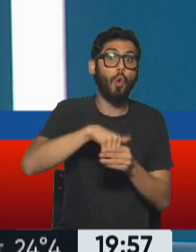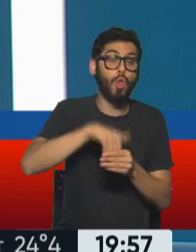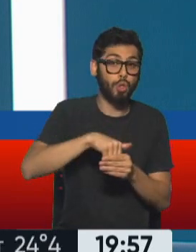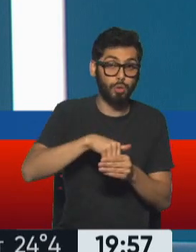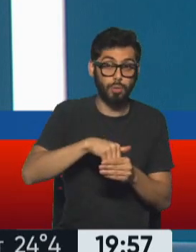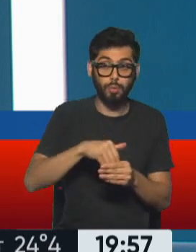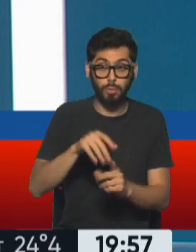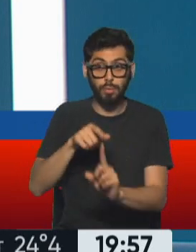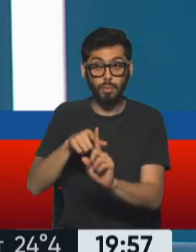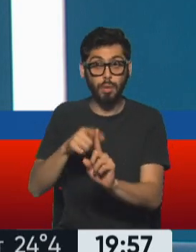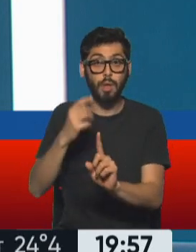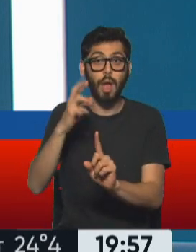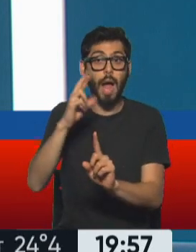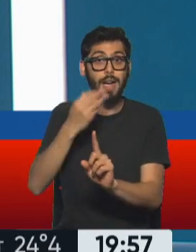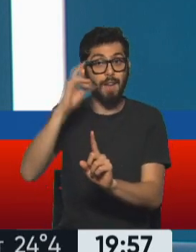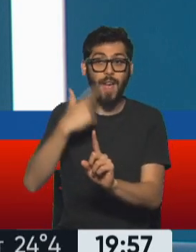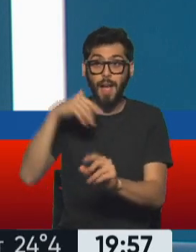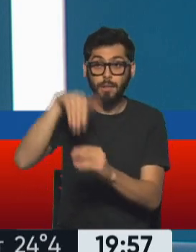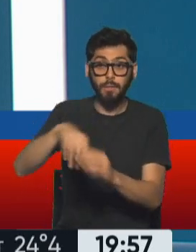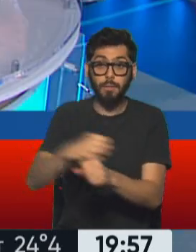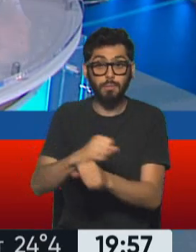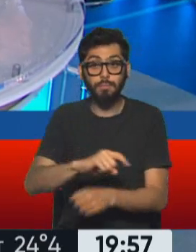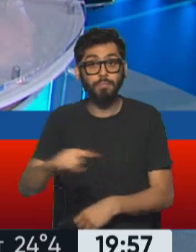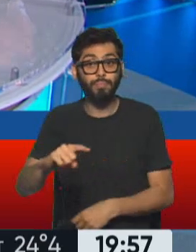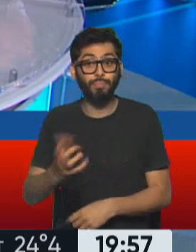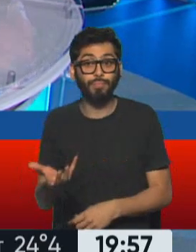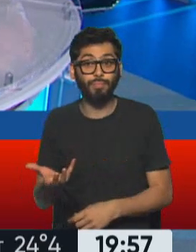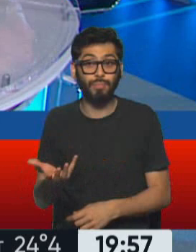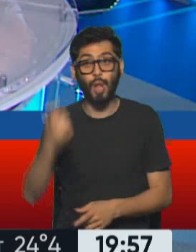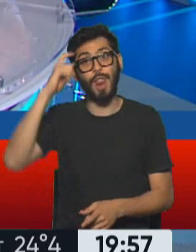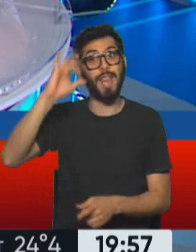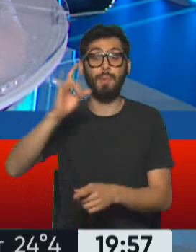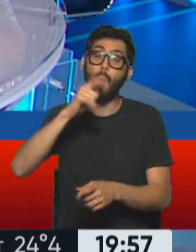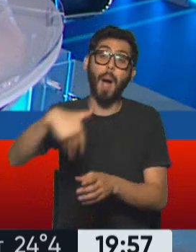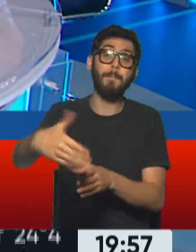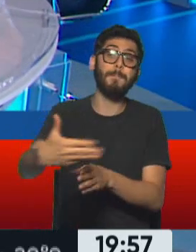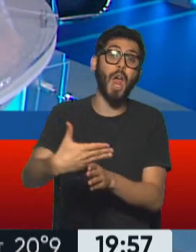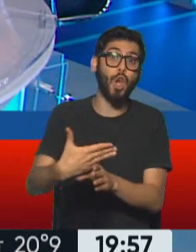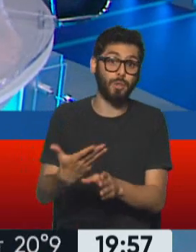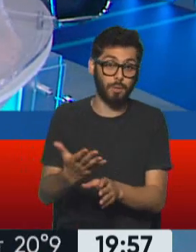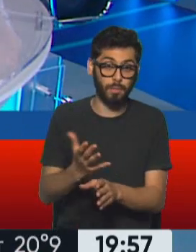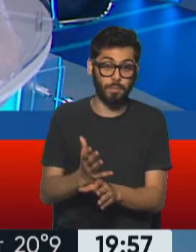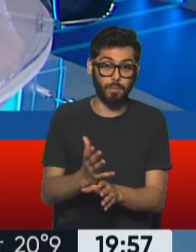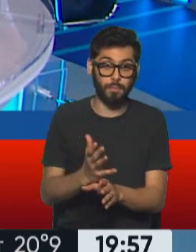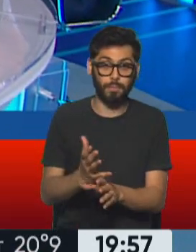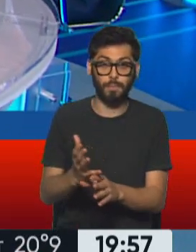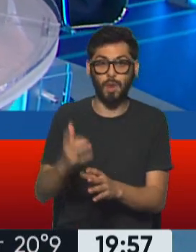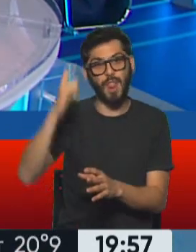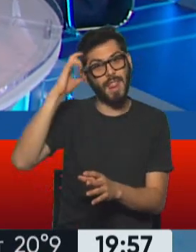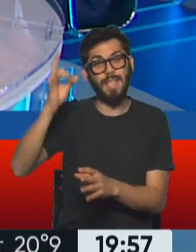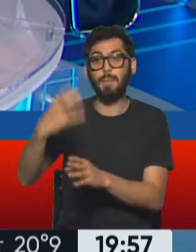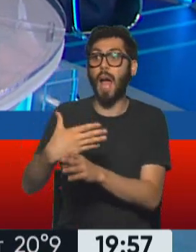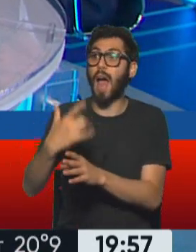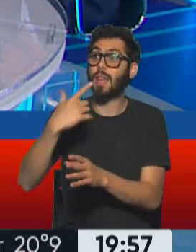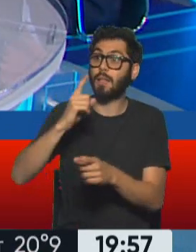Rafecas. Ese número va a cambiar, va a ser menos posterior al 10 de diciembre. Imposible nombrar un juez o una jueza a la Corte antes del 10 de diciembre. Bueno, la foto